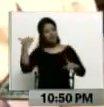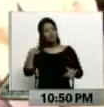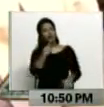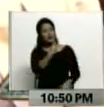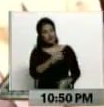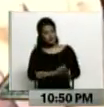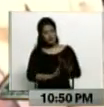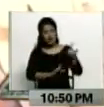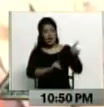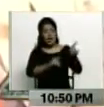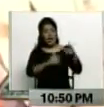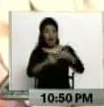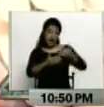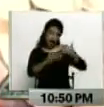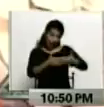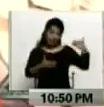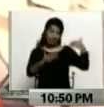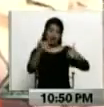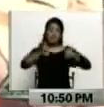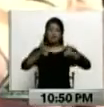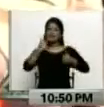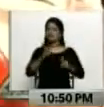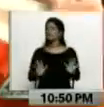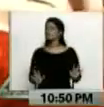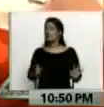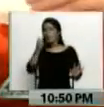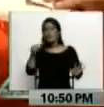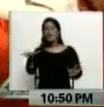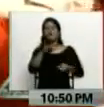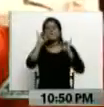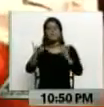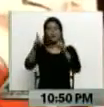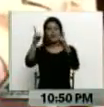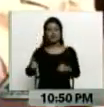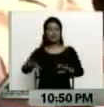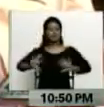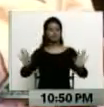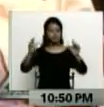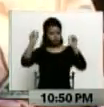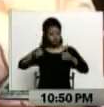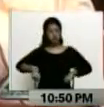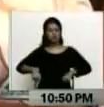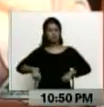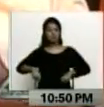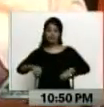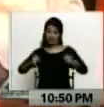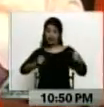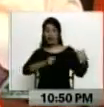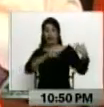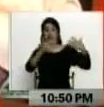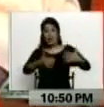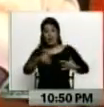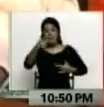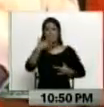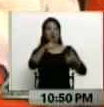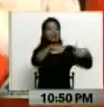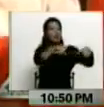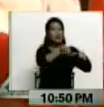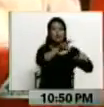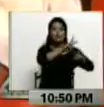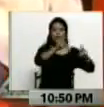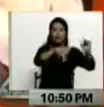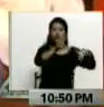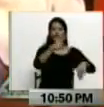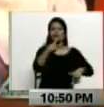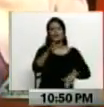momento presidente un dato importante Usted dijo antes de la campaña interna nos la jugamos con las bases luego nuestras bases en algunos casos como